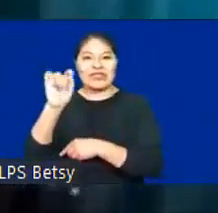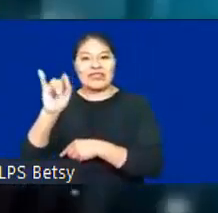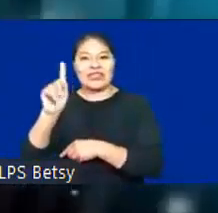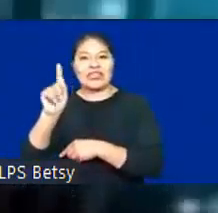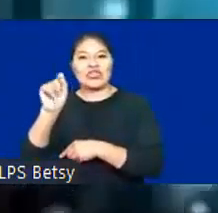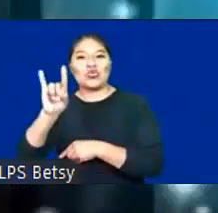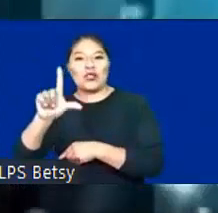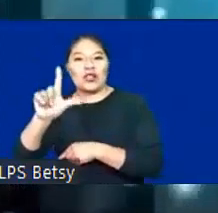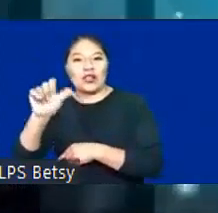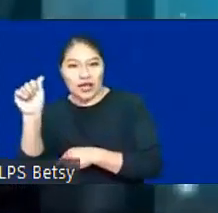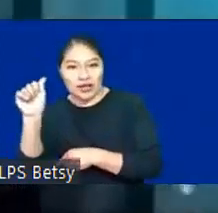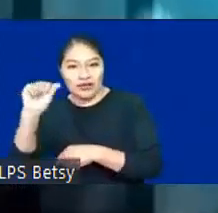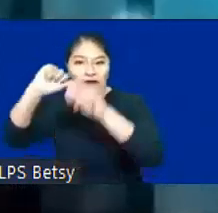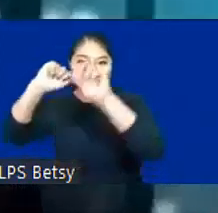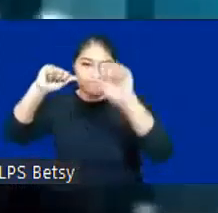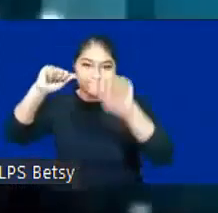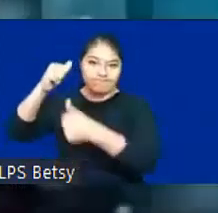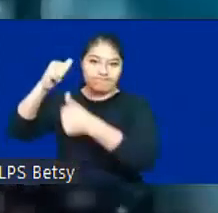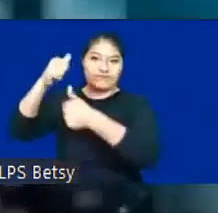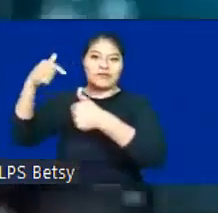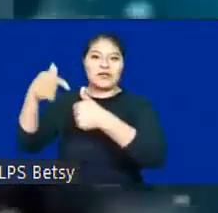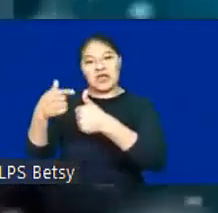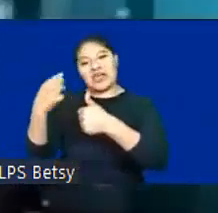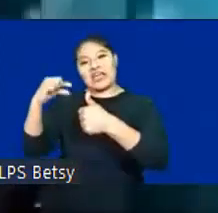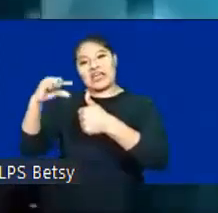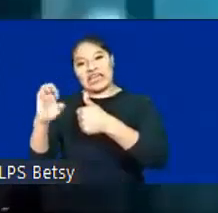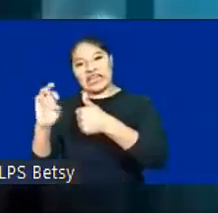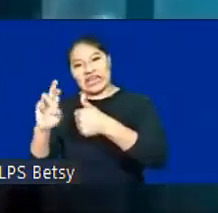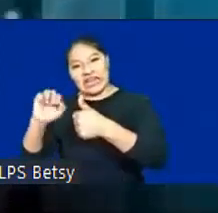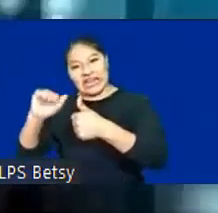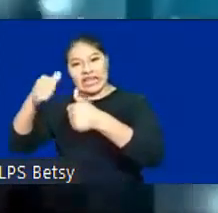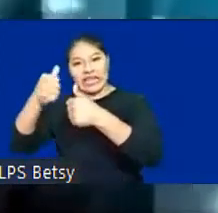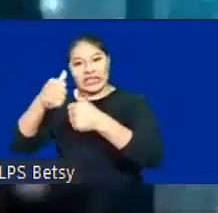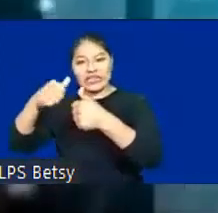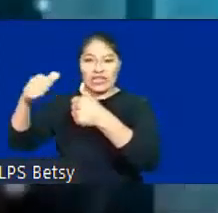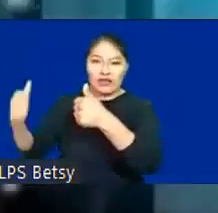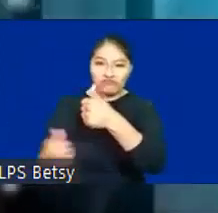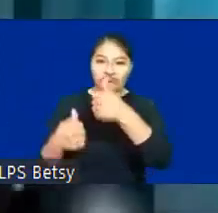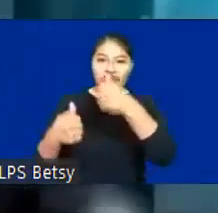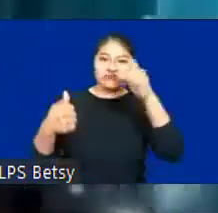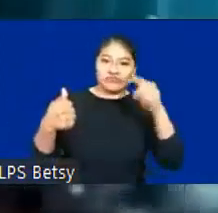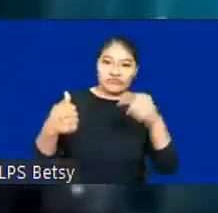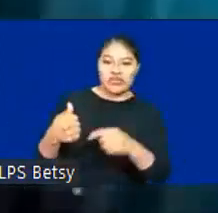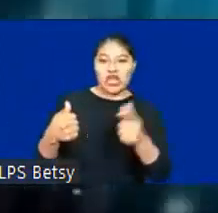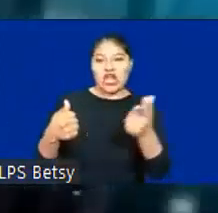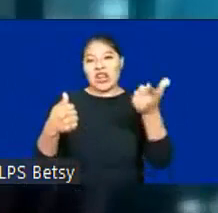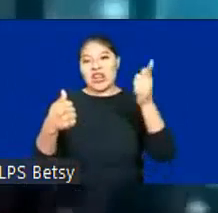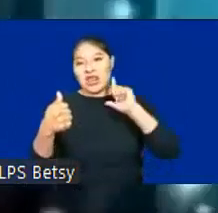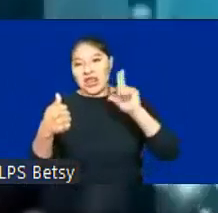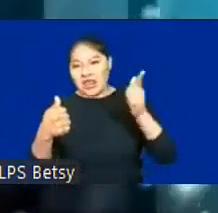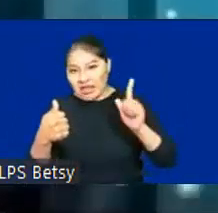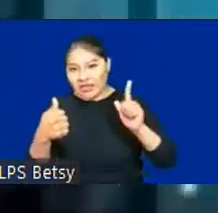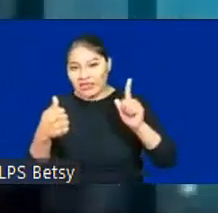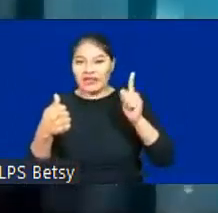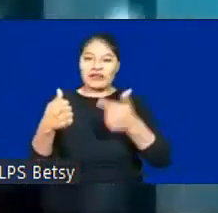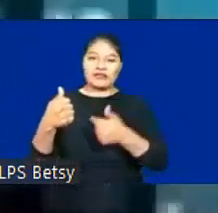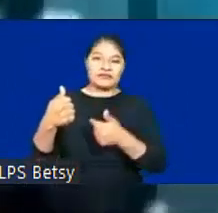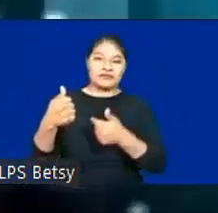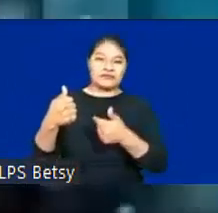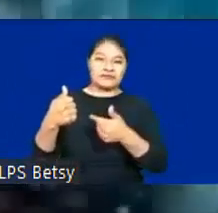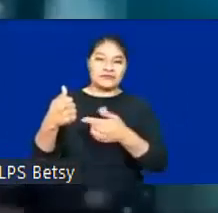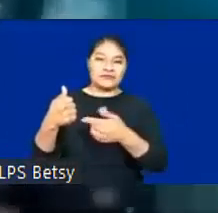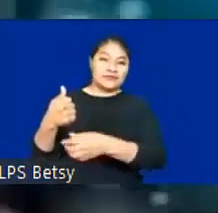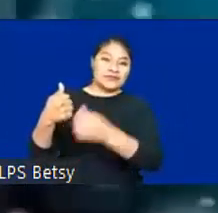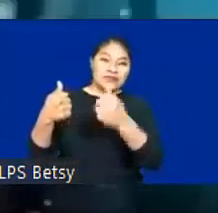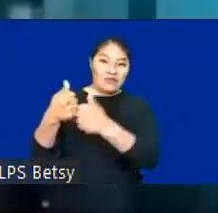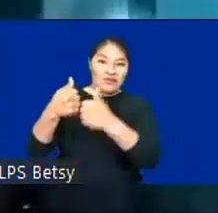gerenta general, hay un líder de gobierno digital, está compuesto por el jefe de la Oficina de